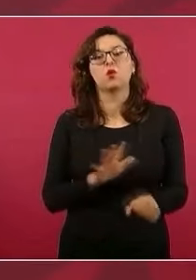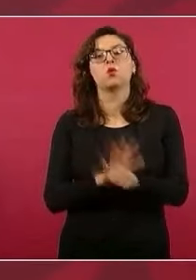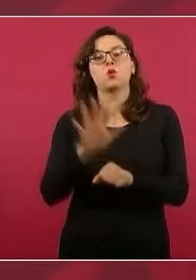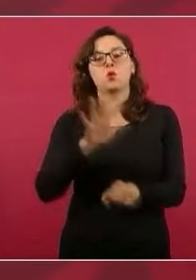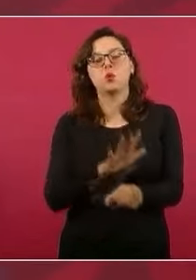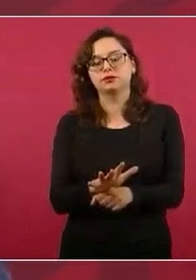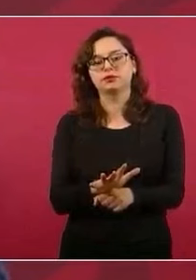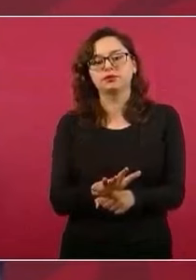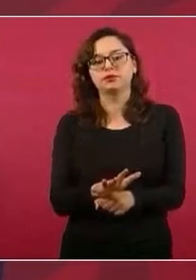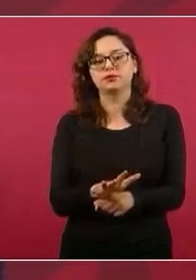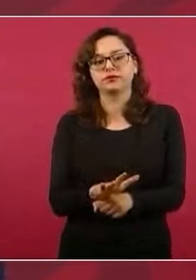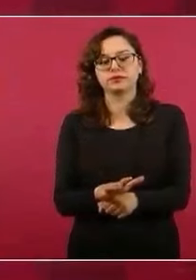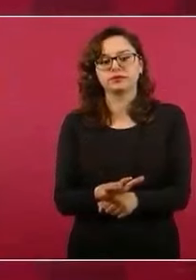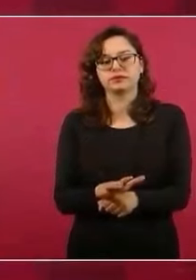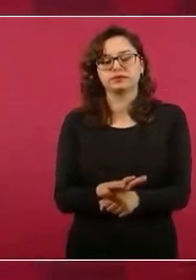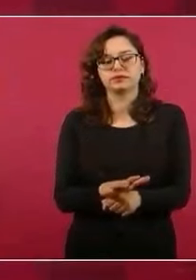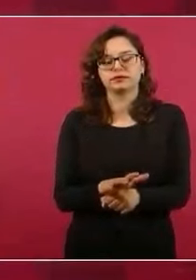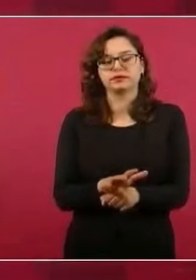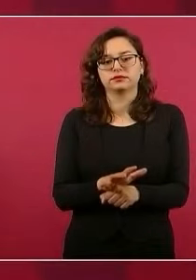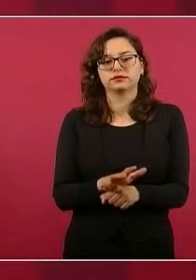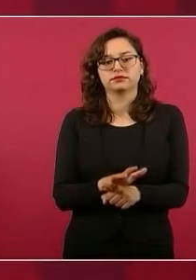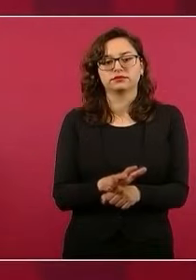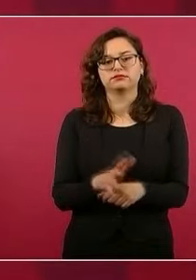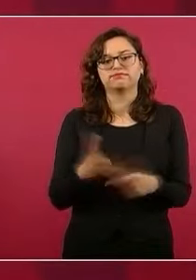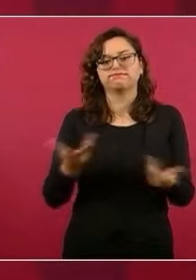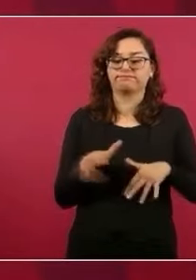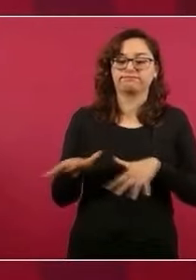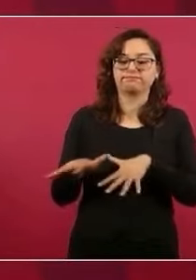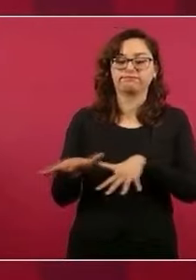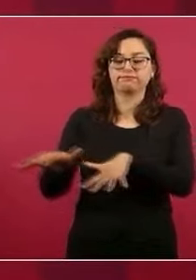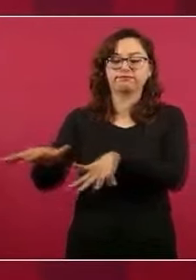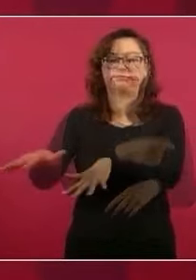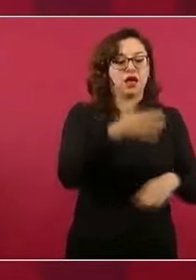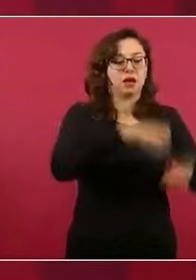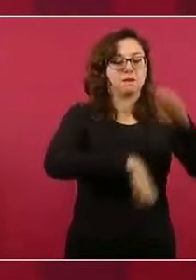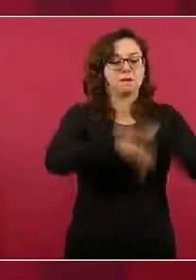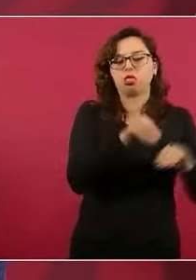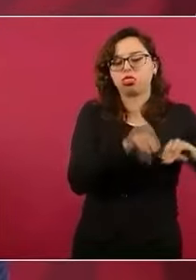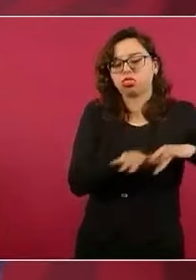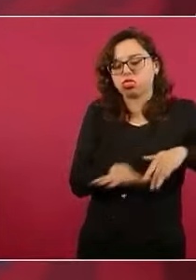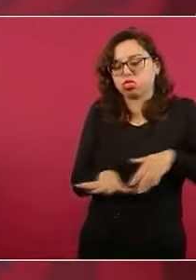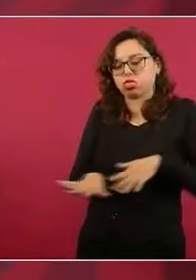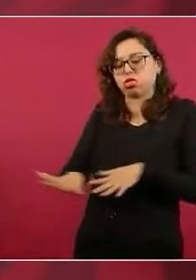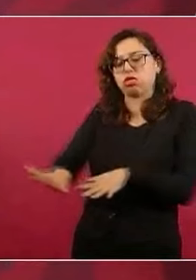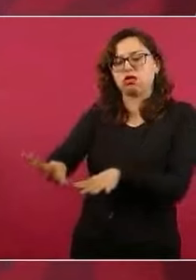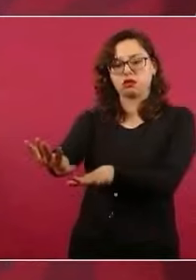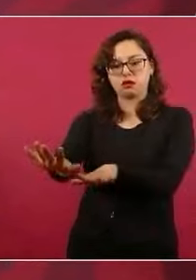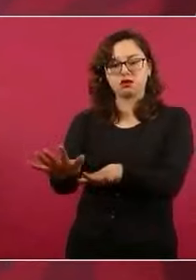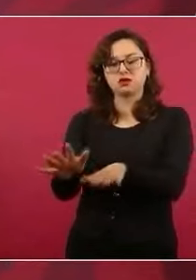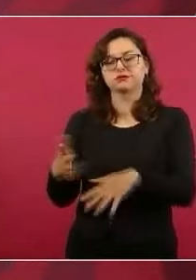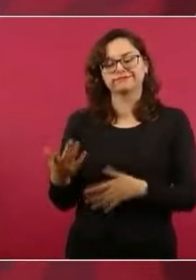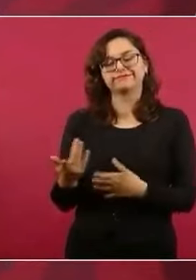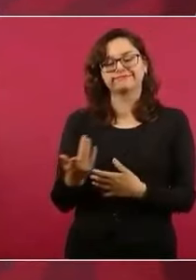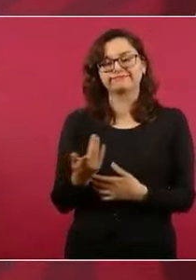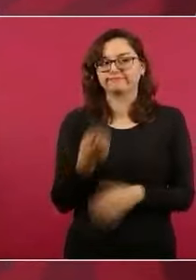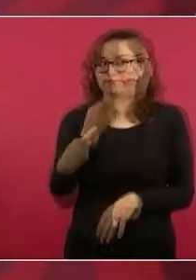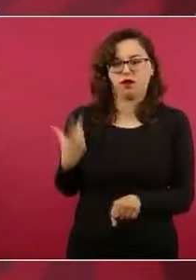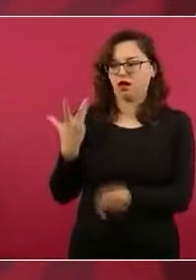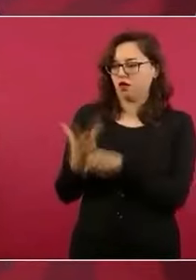se ocasionaron con el derrame de estos líquidos que contagiaron el río, y la forma